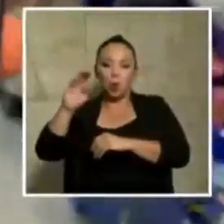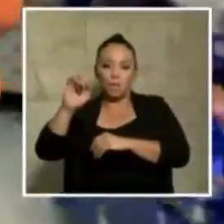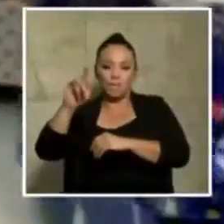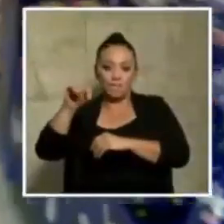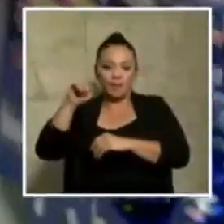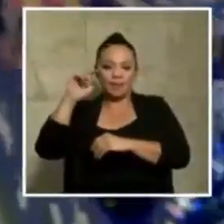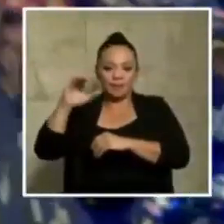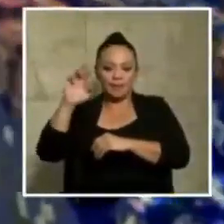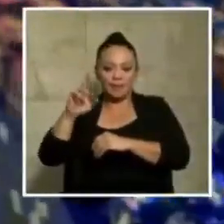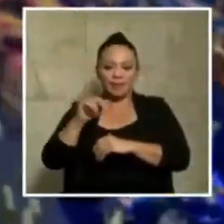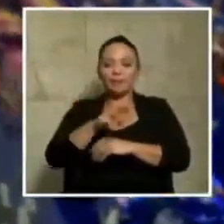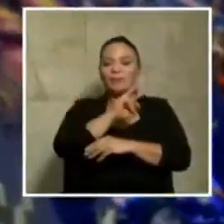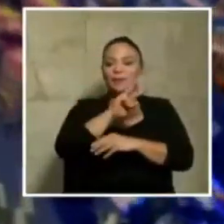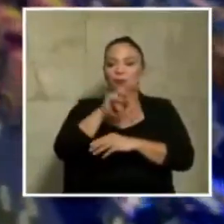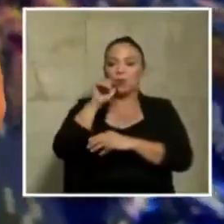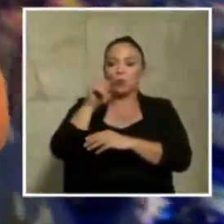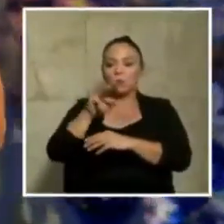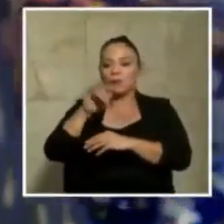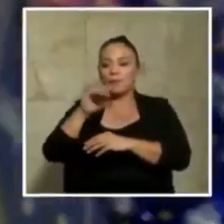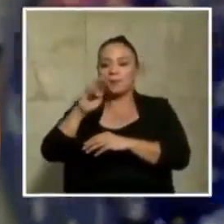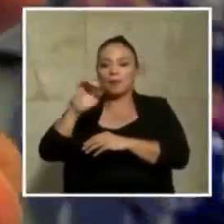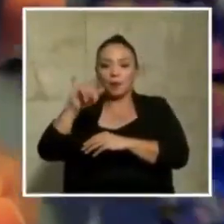disponible en